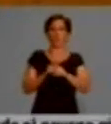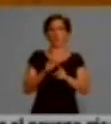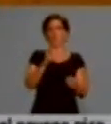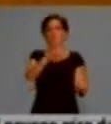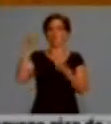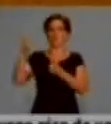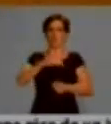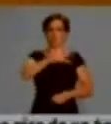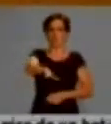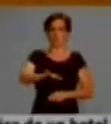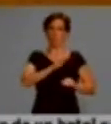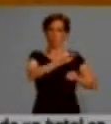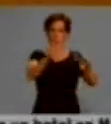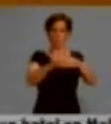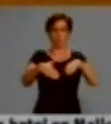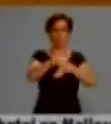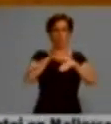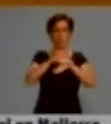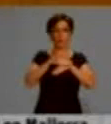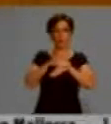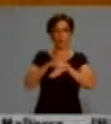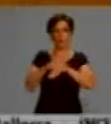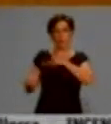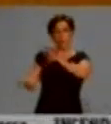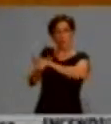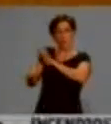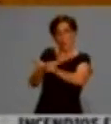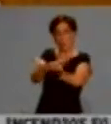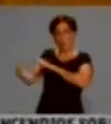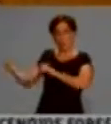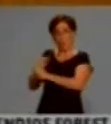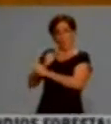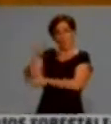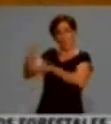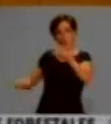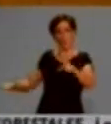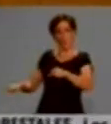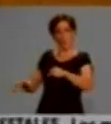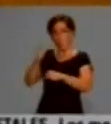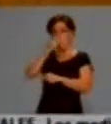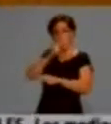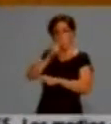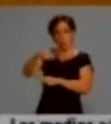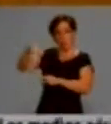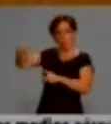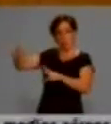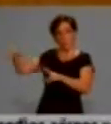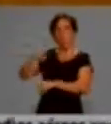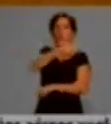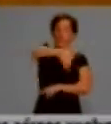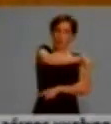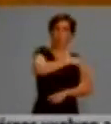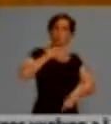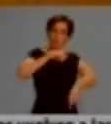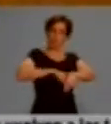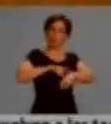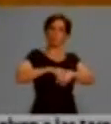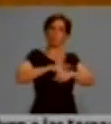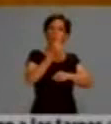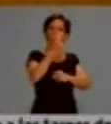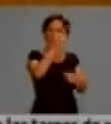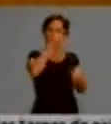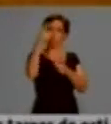aumentan las sanciones por fraude a los trabajadores, ustedes cotizan fraudulentamente por el delincuente